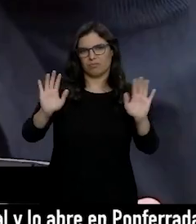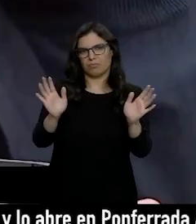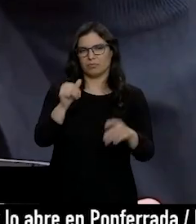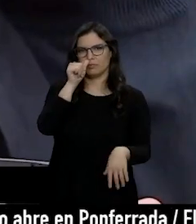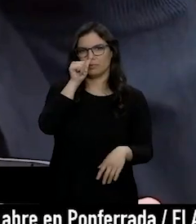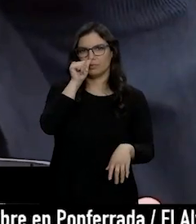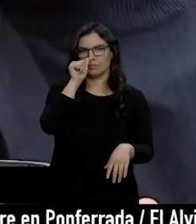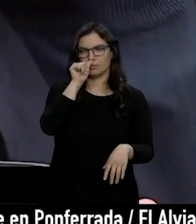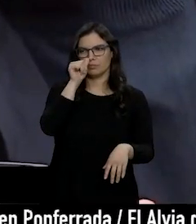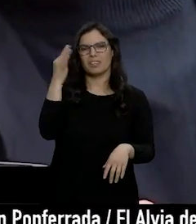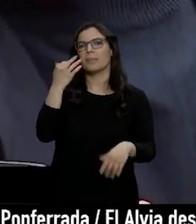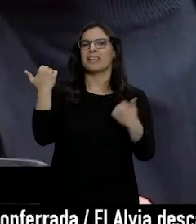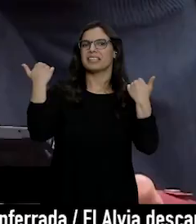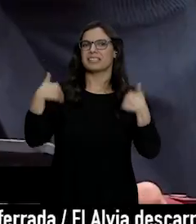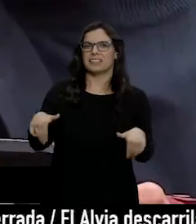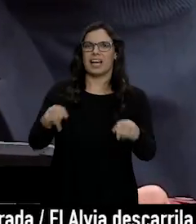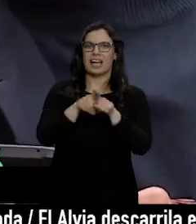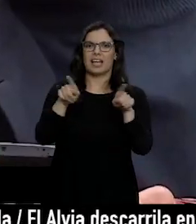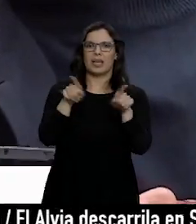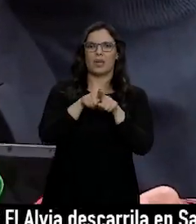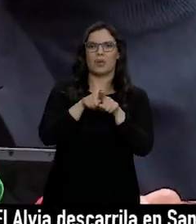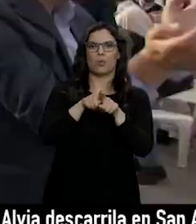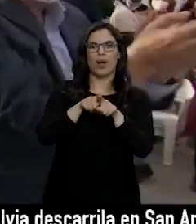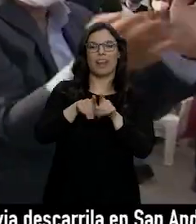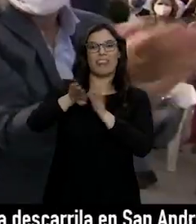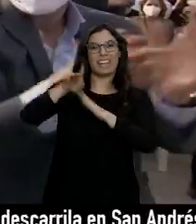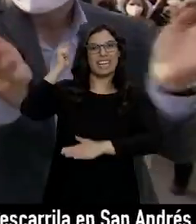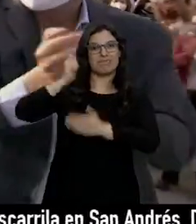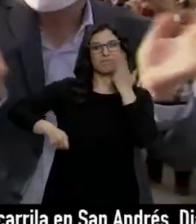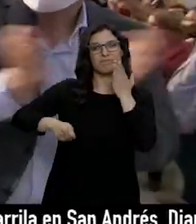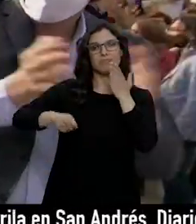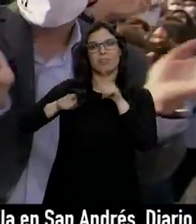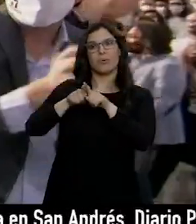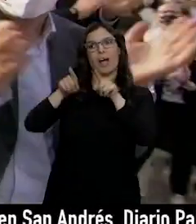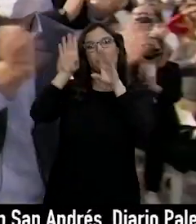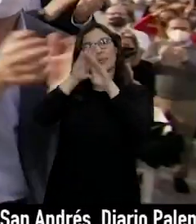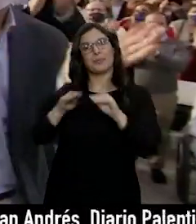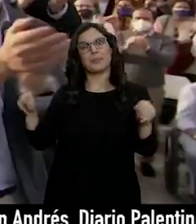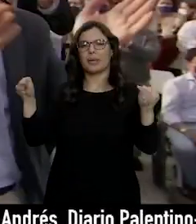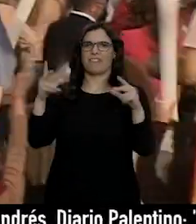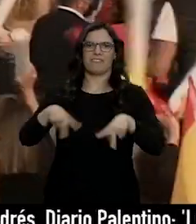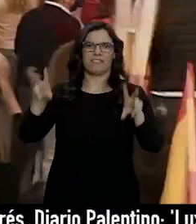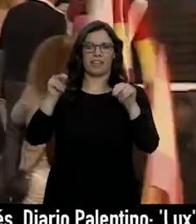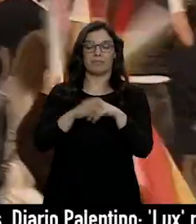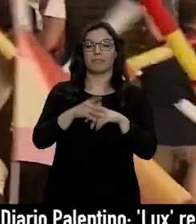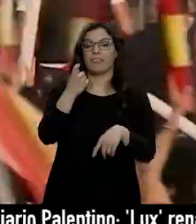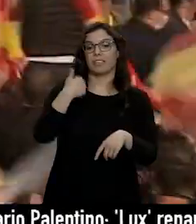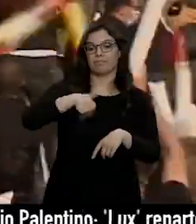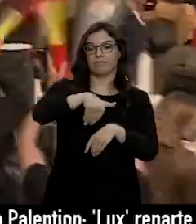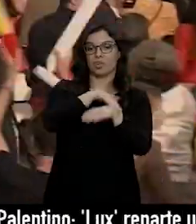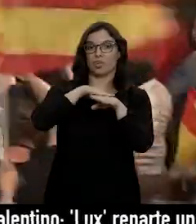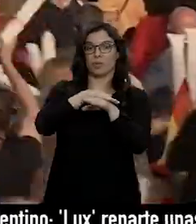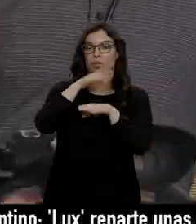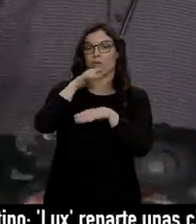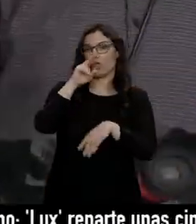todo esto. Hay que terminar ya de una vez con el blanqueamiento mediático de la ultraderecha. Está en juego el gobierno regional durante 2 años, pues habrá otras elecciones